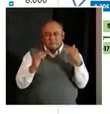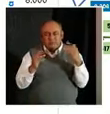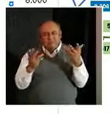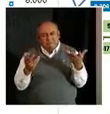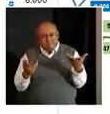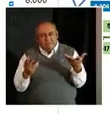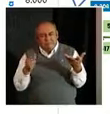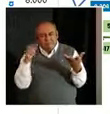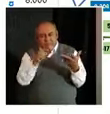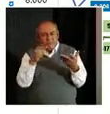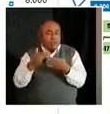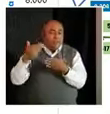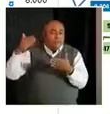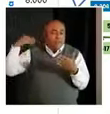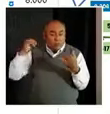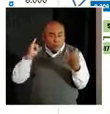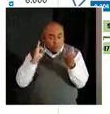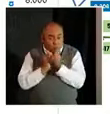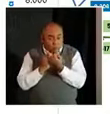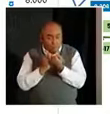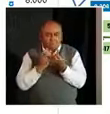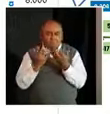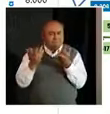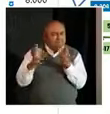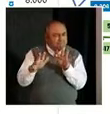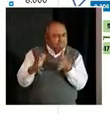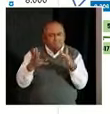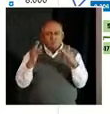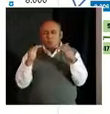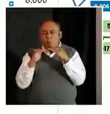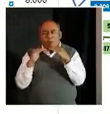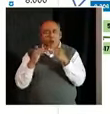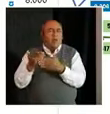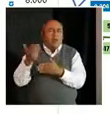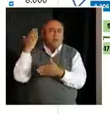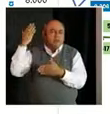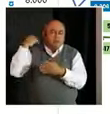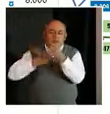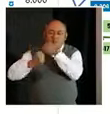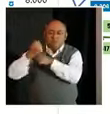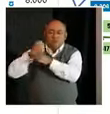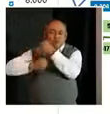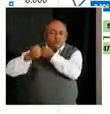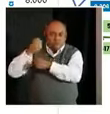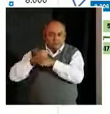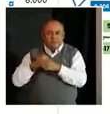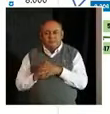históricos. Hay que señalar que cada año